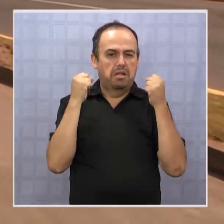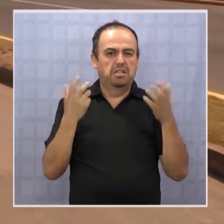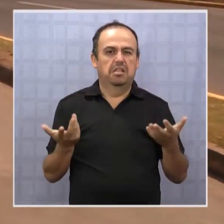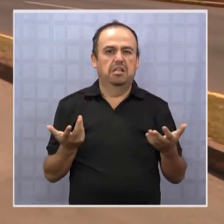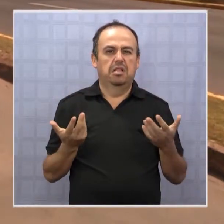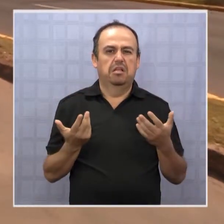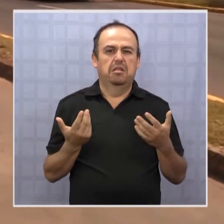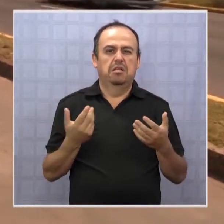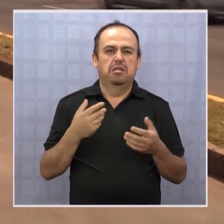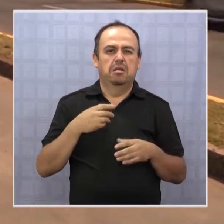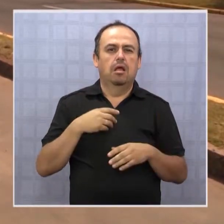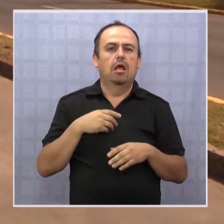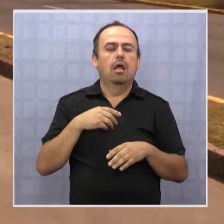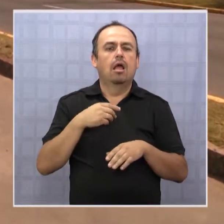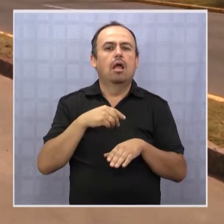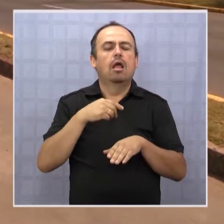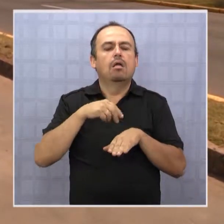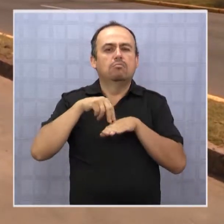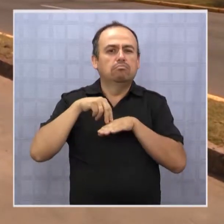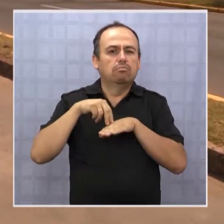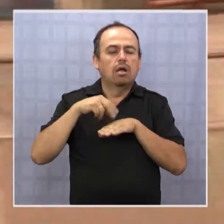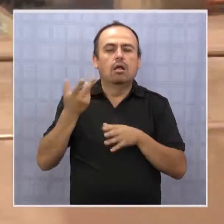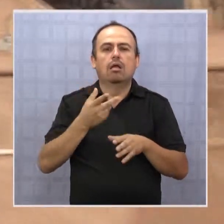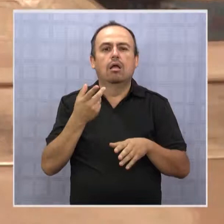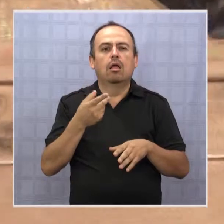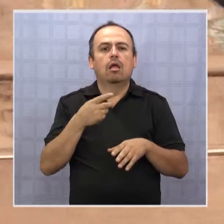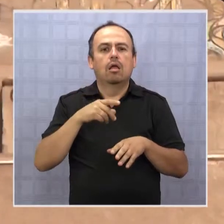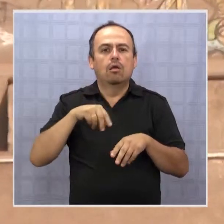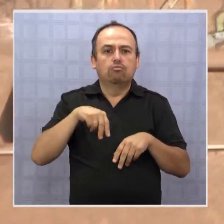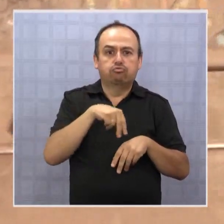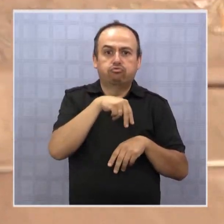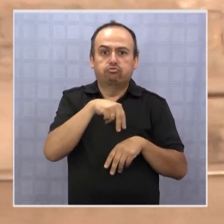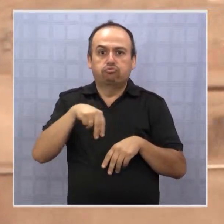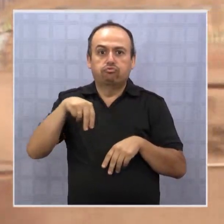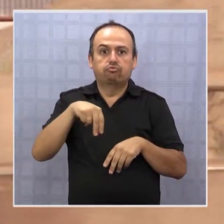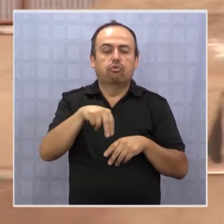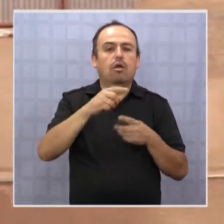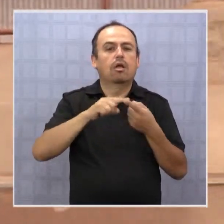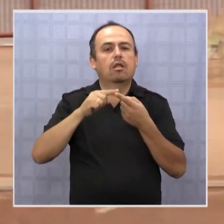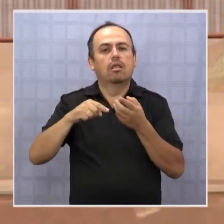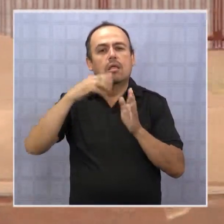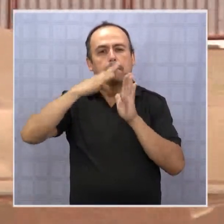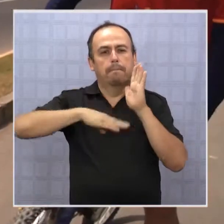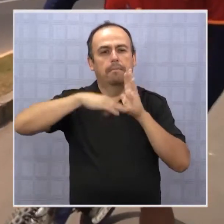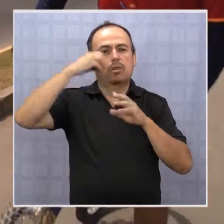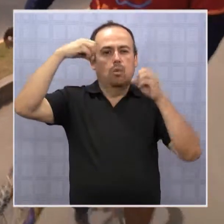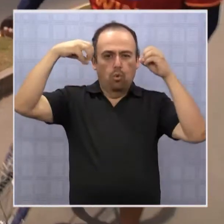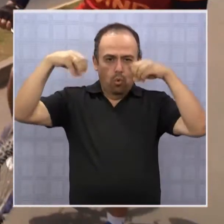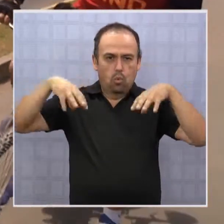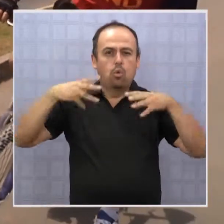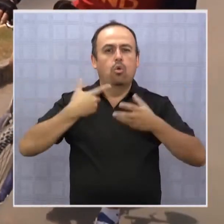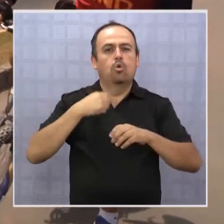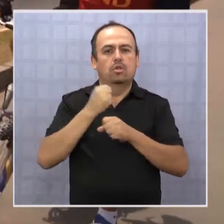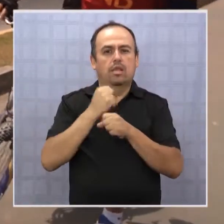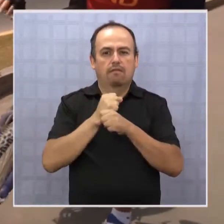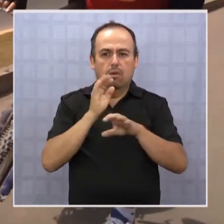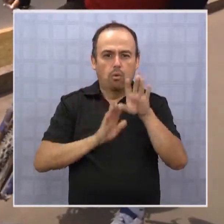pues no sé, roller, patineta y todos son como bien unidos. La pintura de luminarias es también parte de los